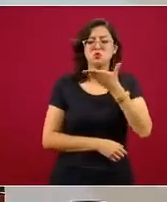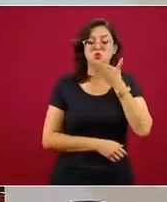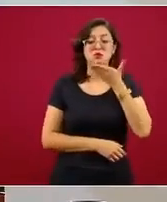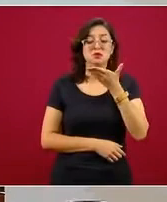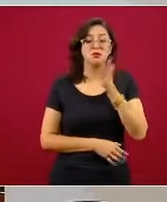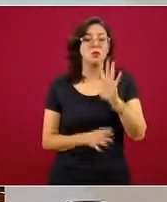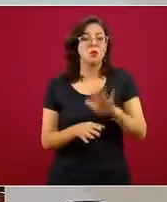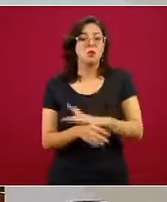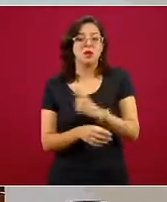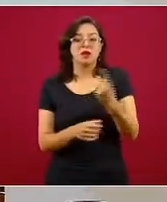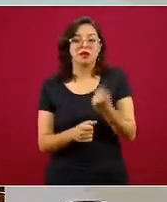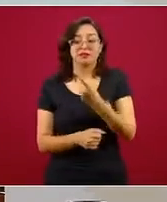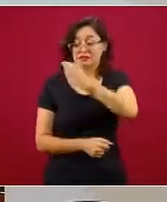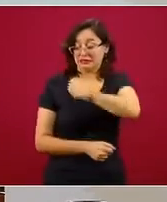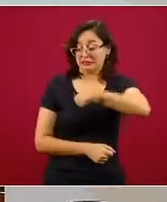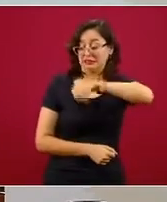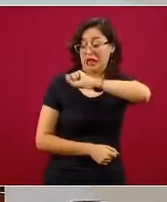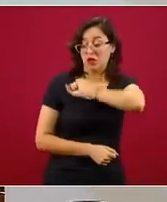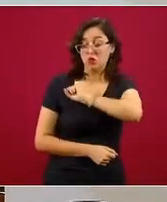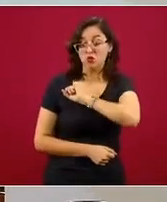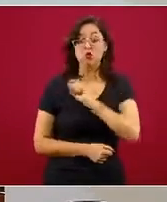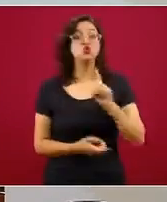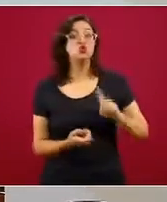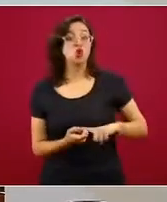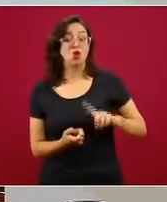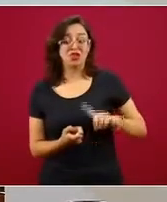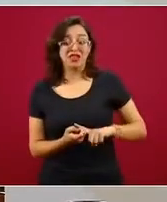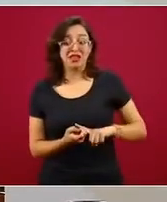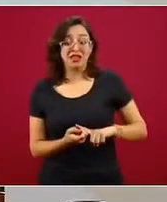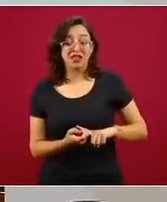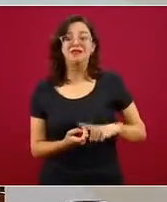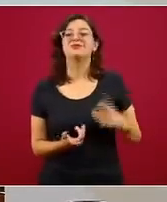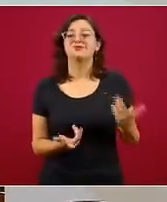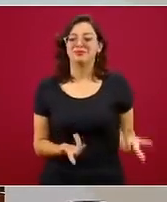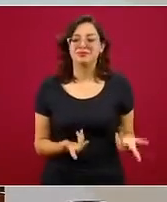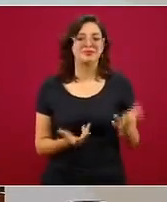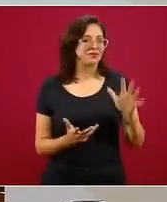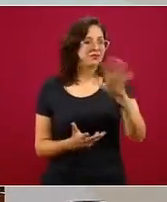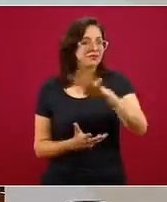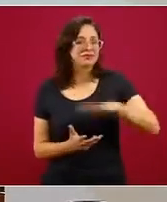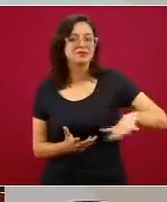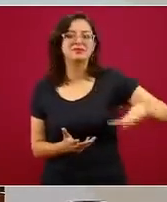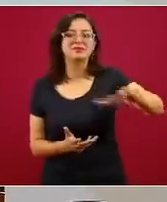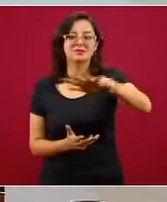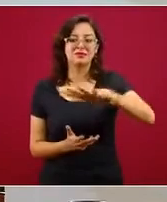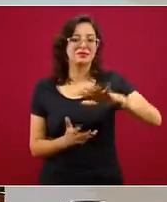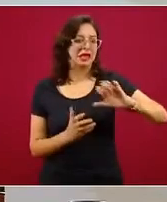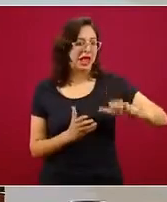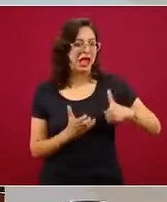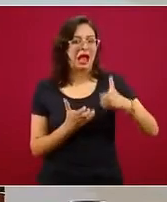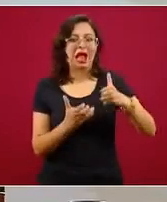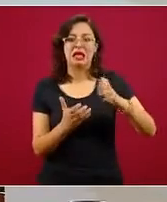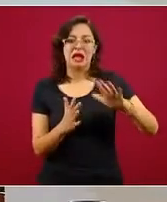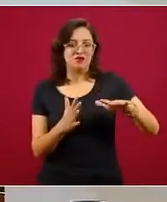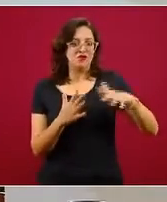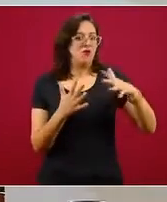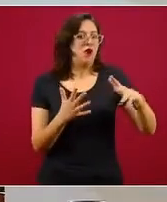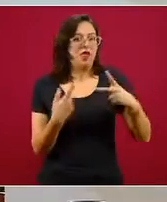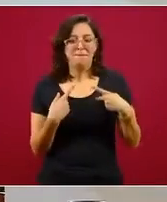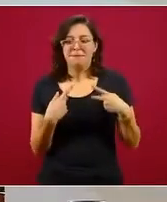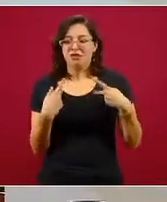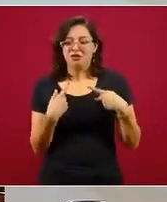salud pública principalmente se practica con intervenciones en la comunidad, es cuando se vuelve más